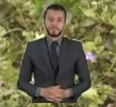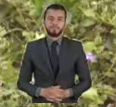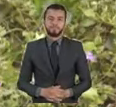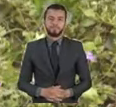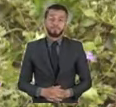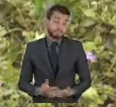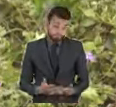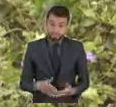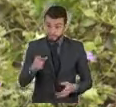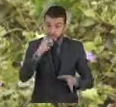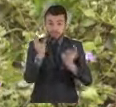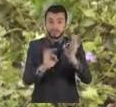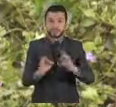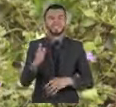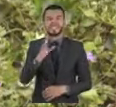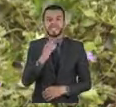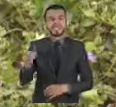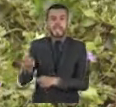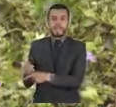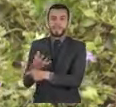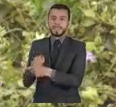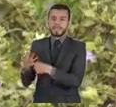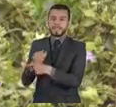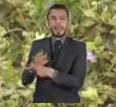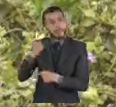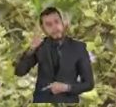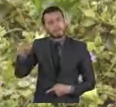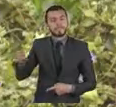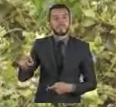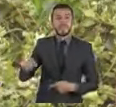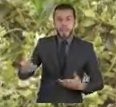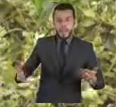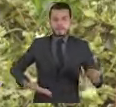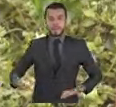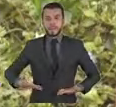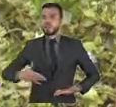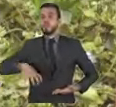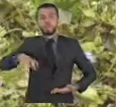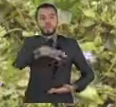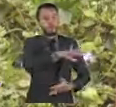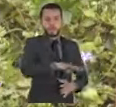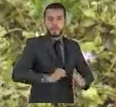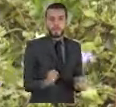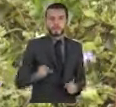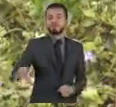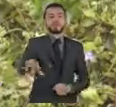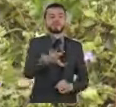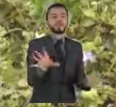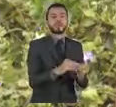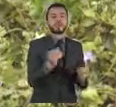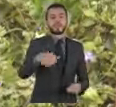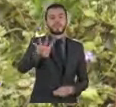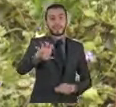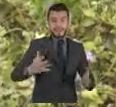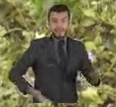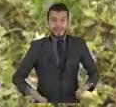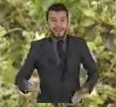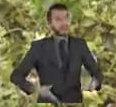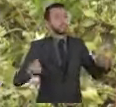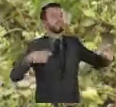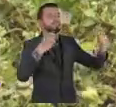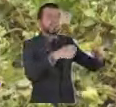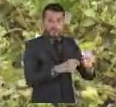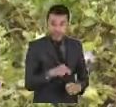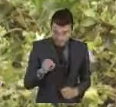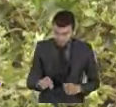que lo organice junto con el IPES para que nuestras plazas de mercado, nuestras 19 plazas de mercado, se vuelvan ese nodo logístico